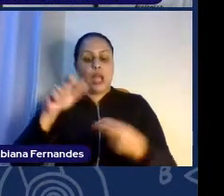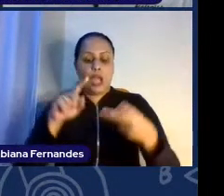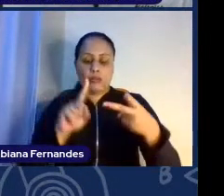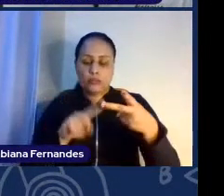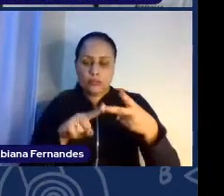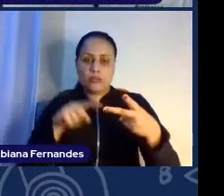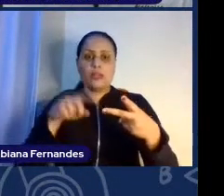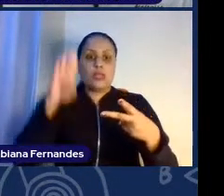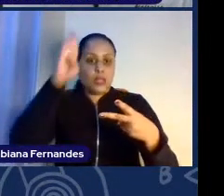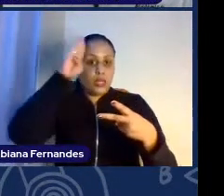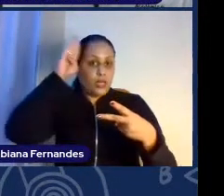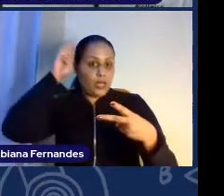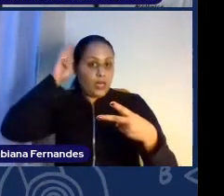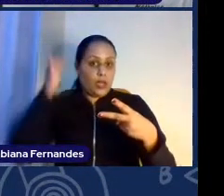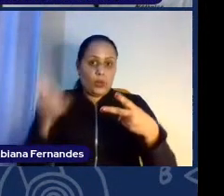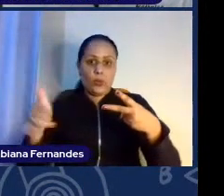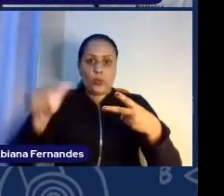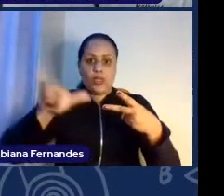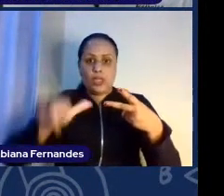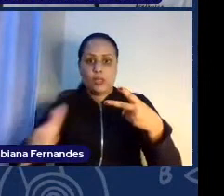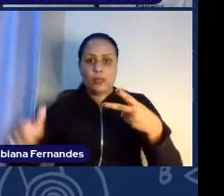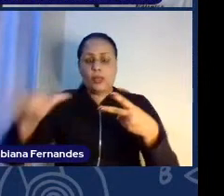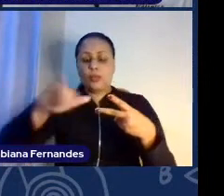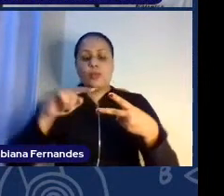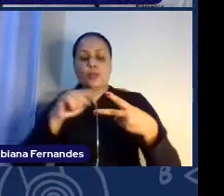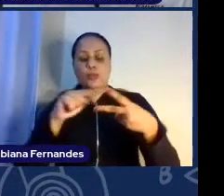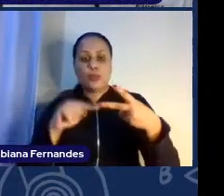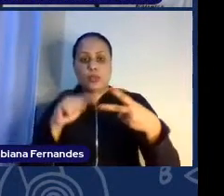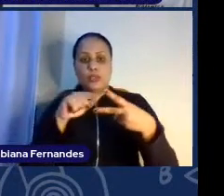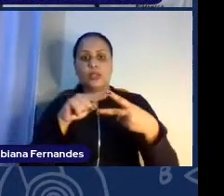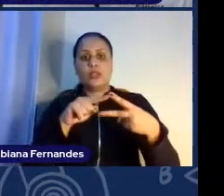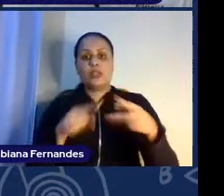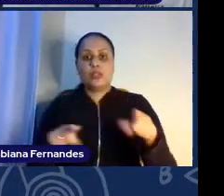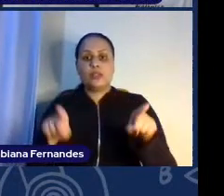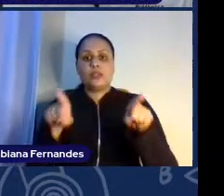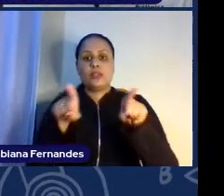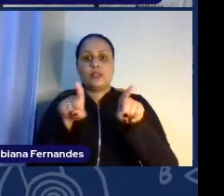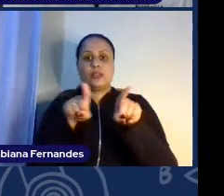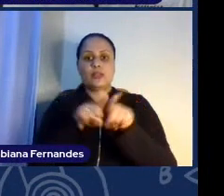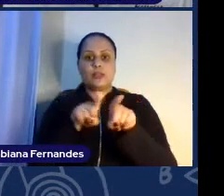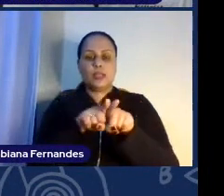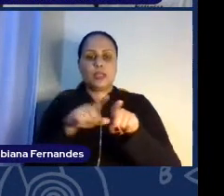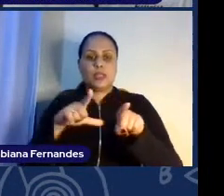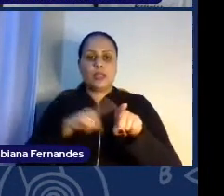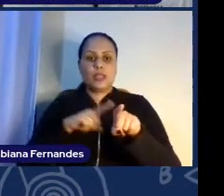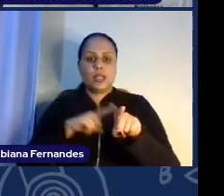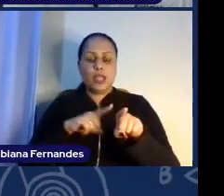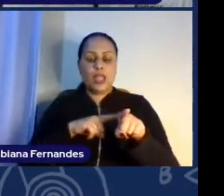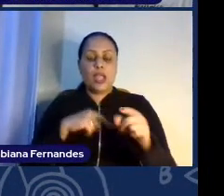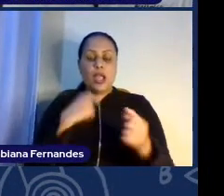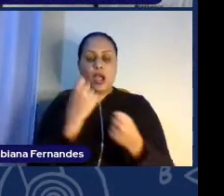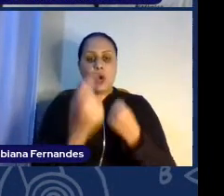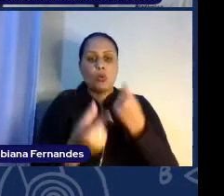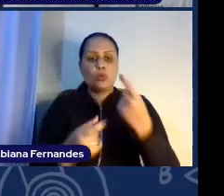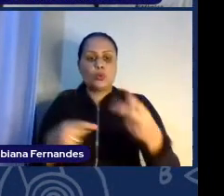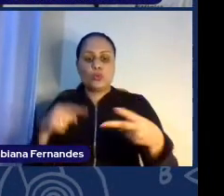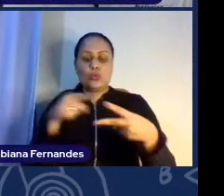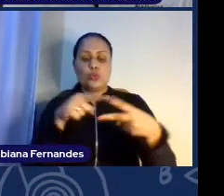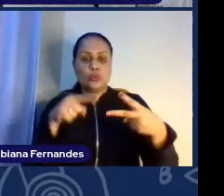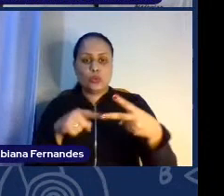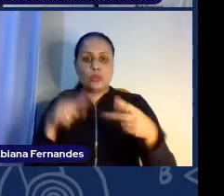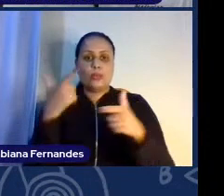neuroquímico, de tal manera que cuando se altera uno de estos componentes, hay